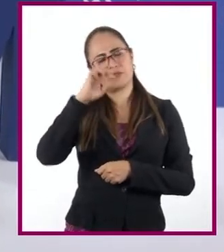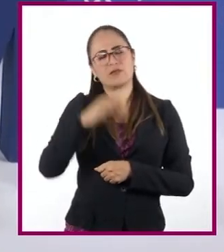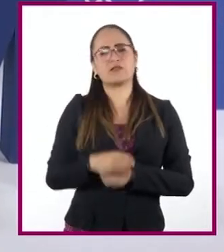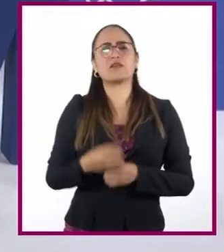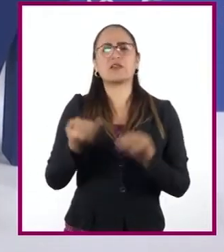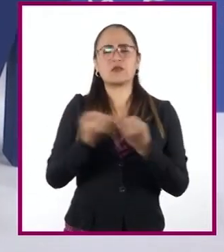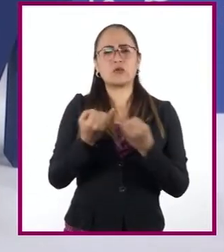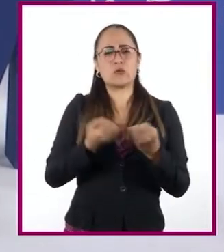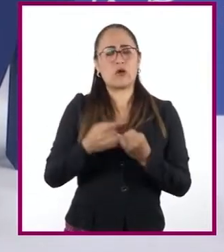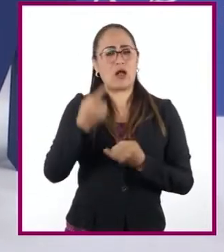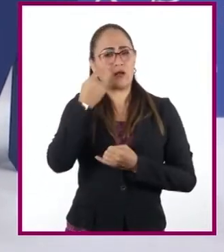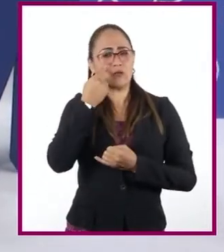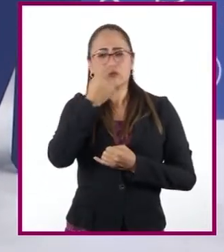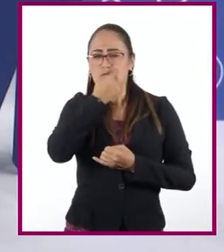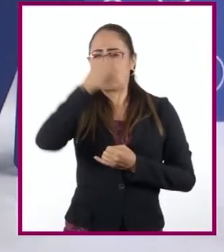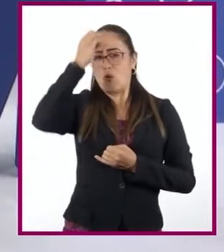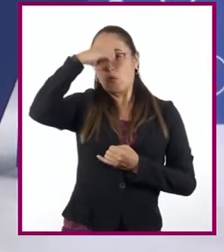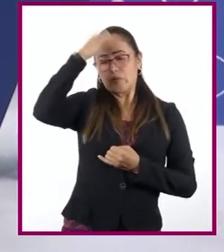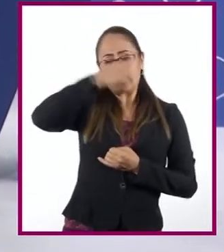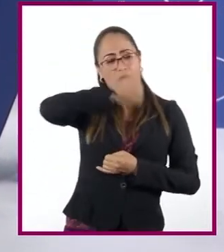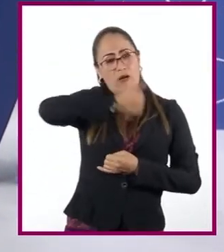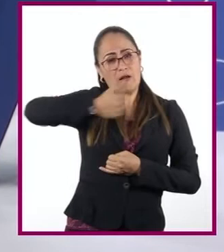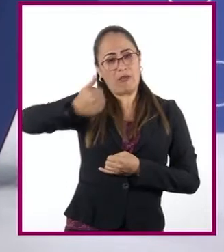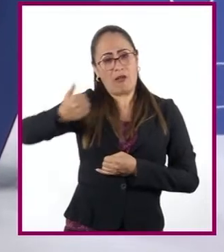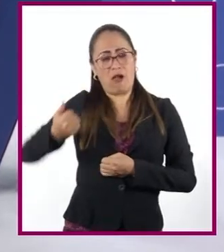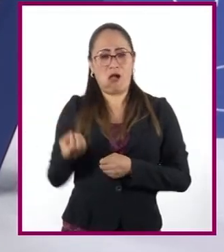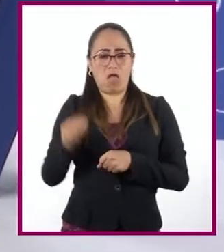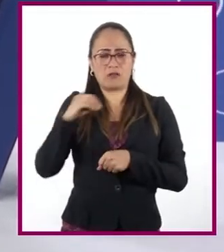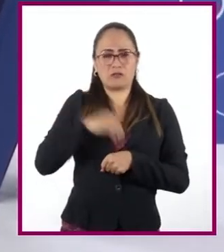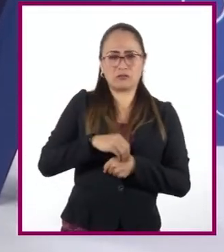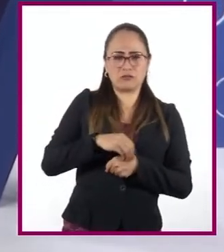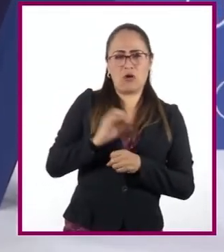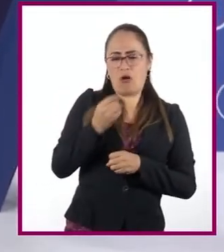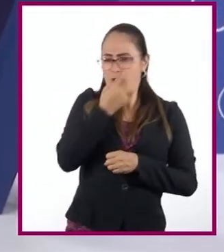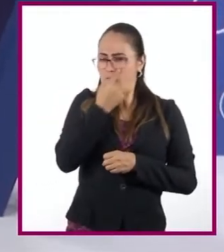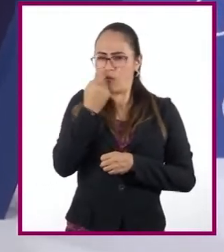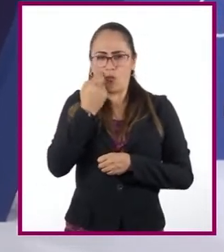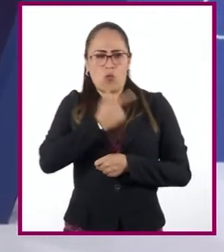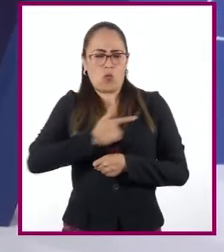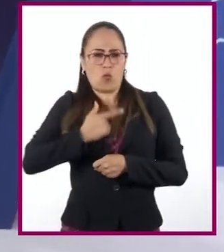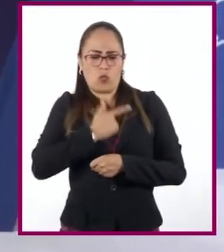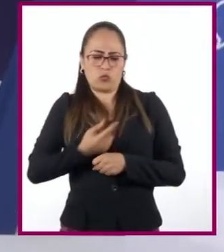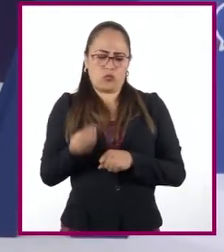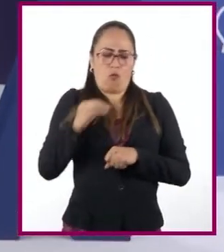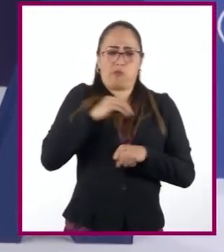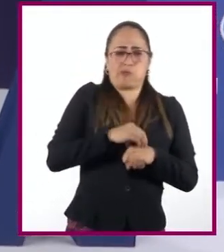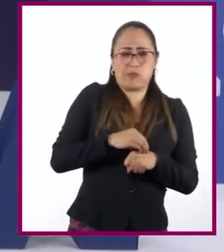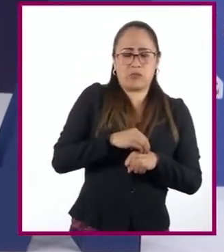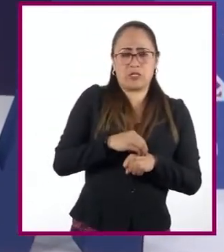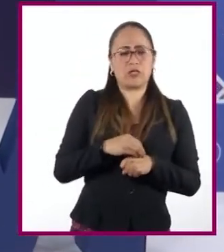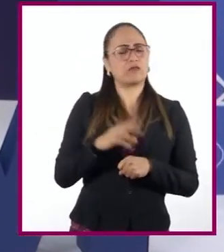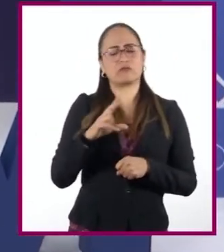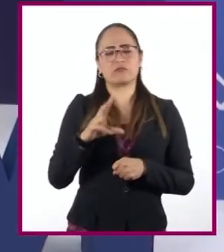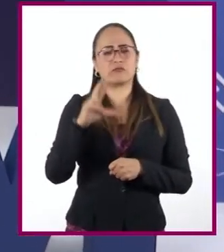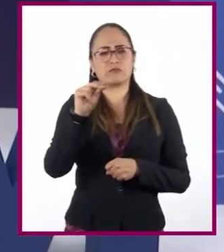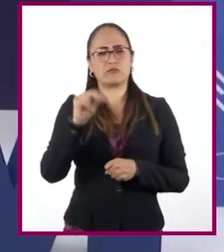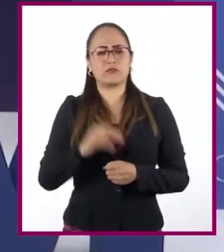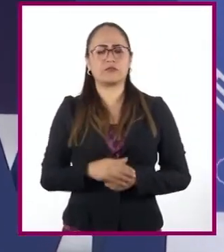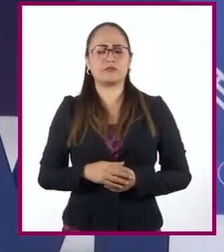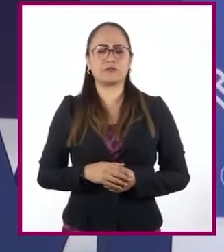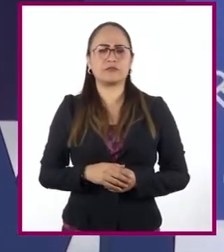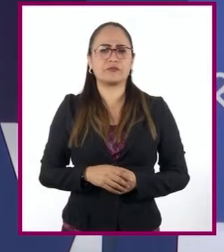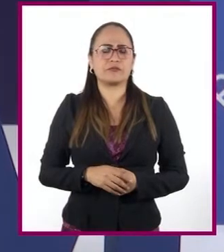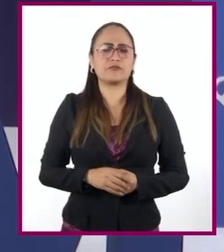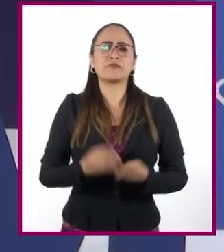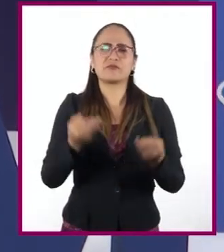colocar opiniones personales o expresiones que reflejen su punto de vista o el de alguien más a título personal.